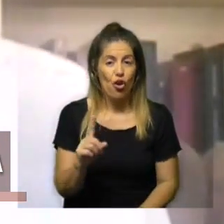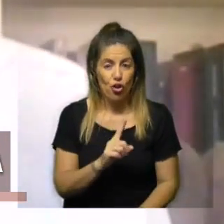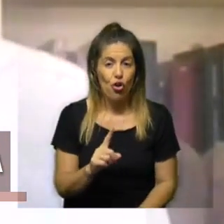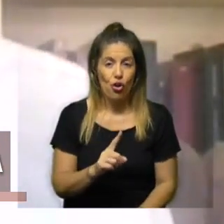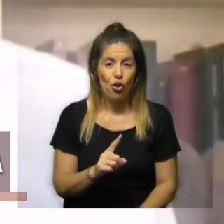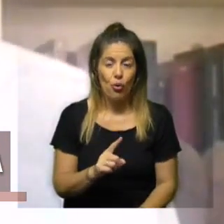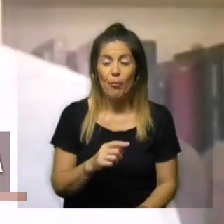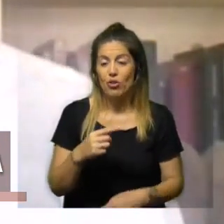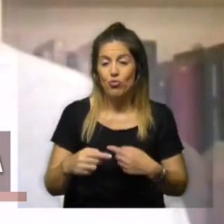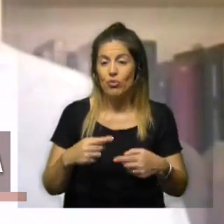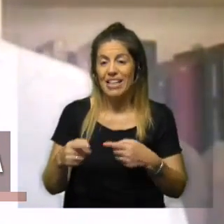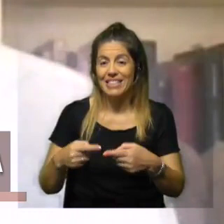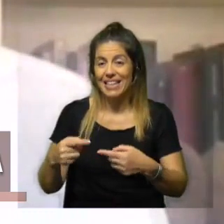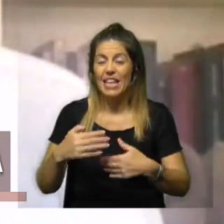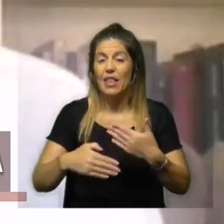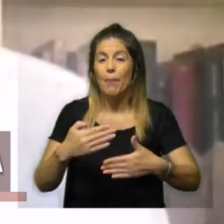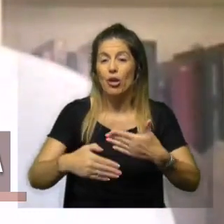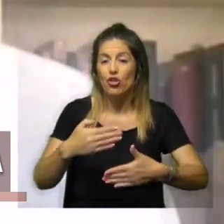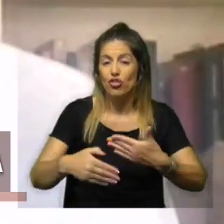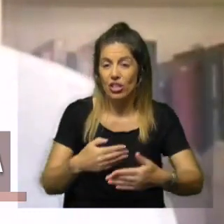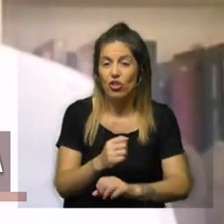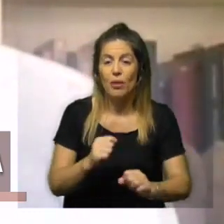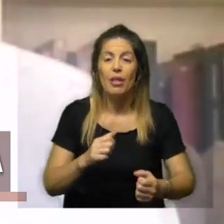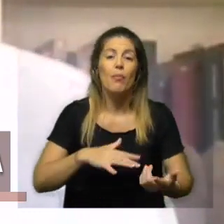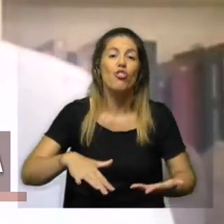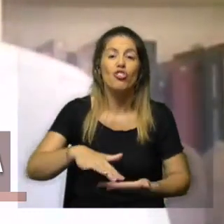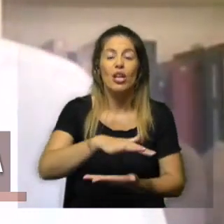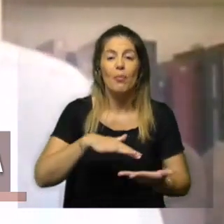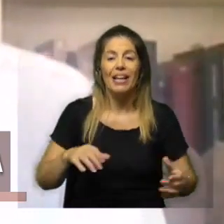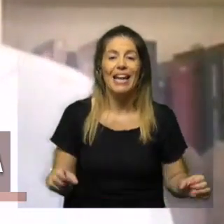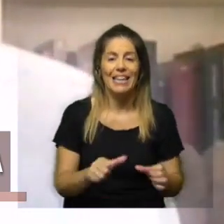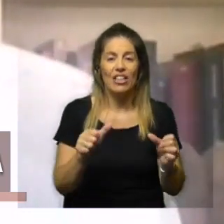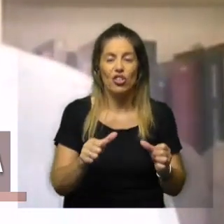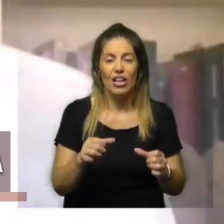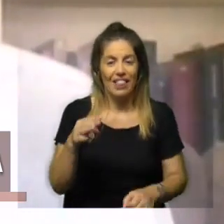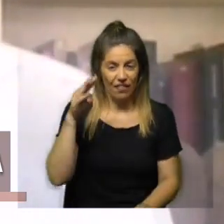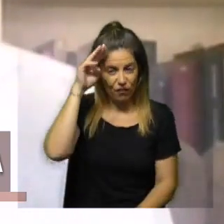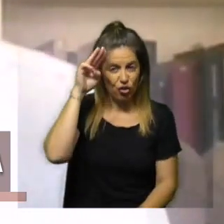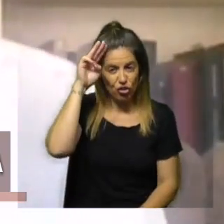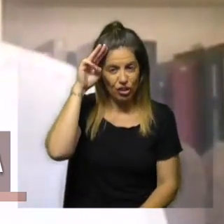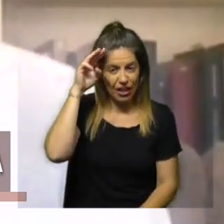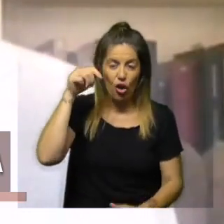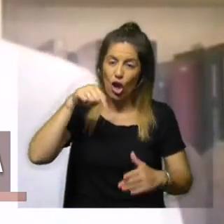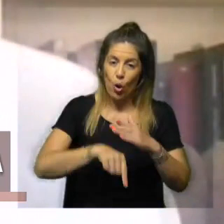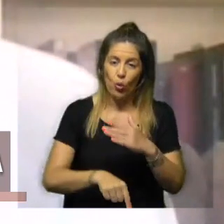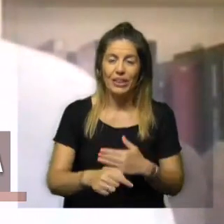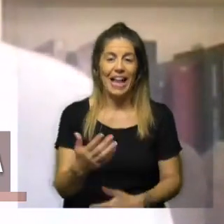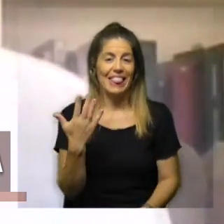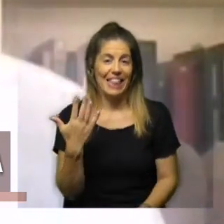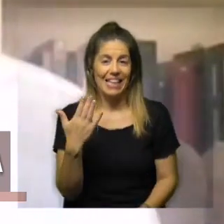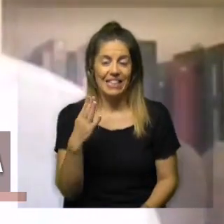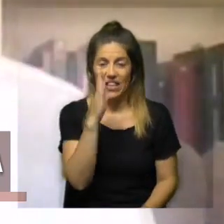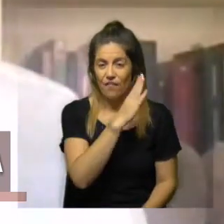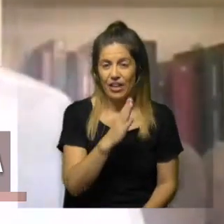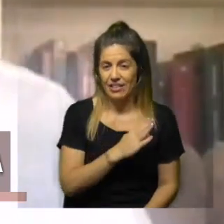una serie de procesos en los que podemos enmarcar el accionar del bolsonarismo y de la ultraderecha brasileña en